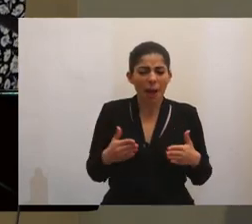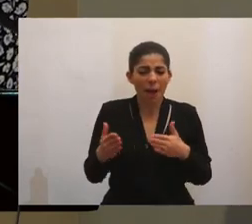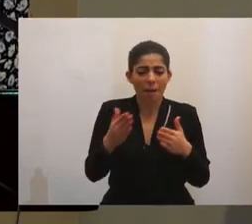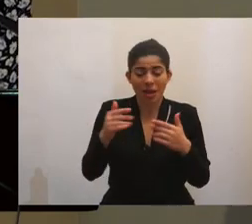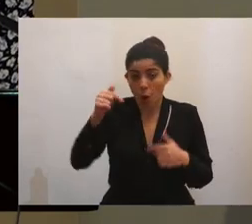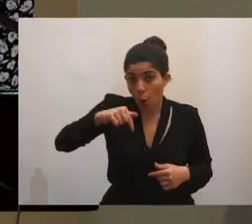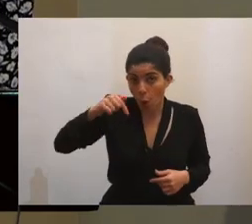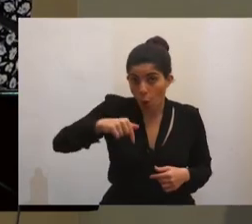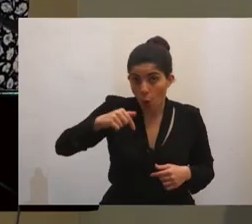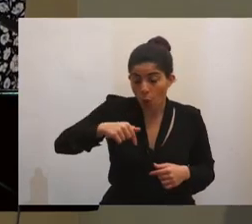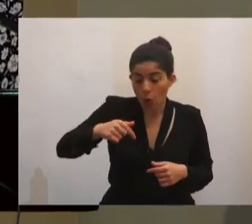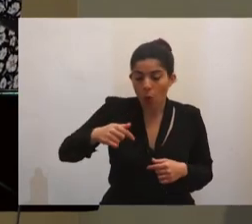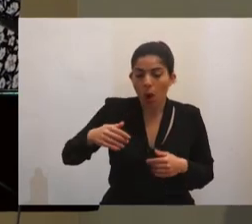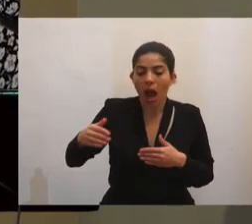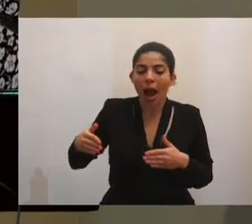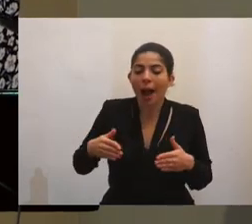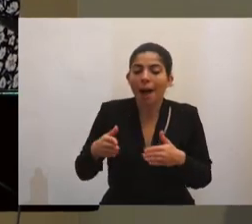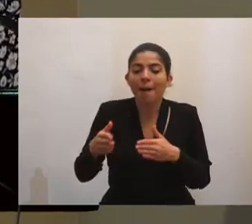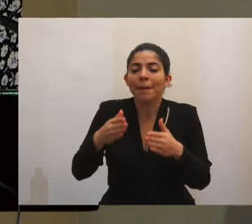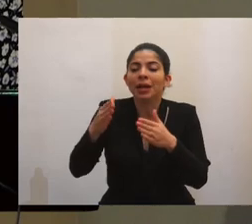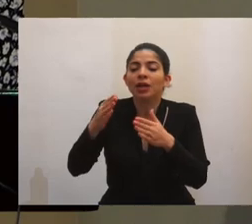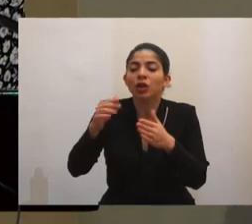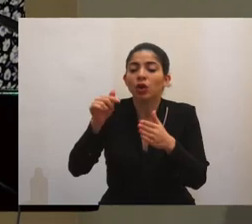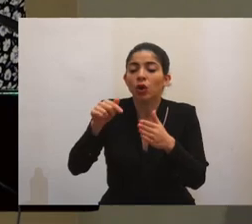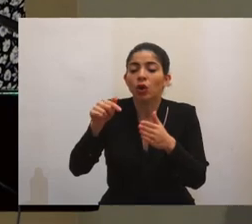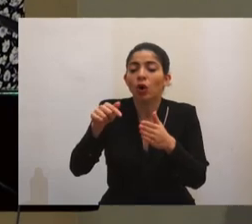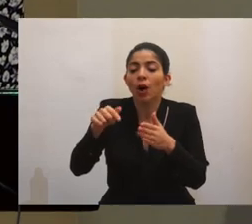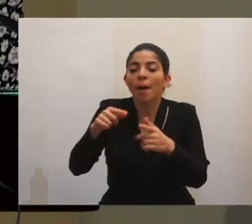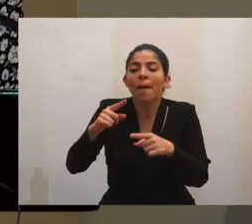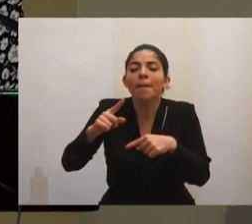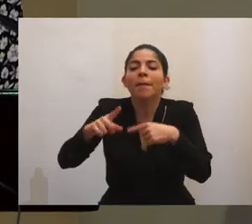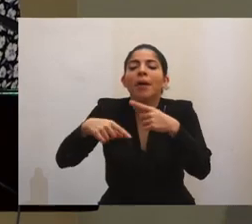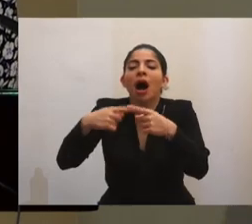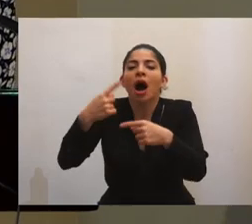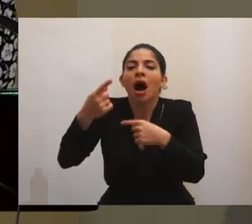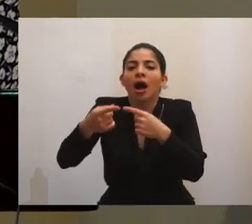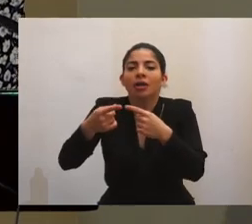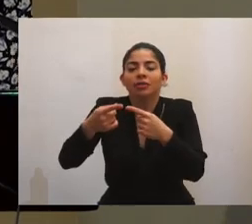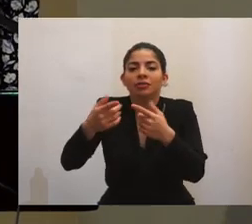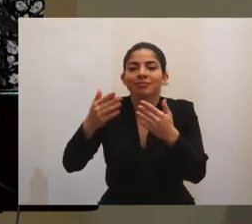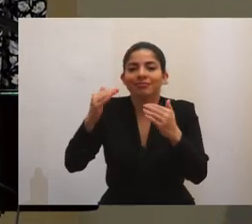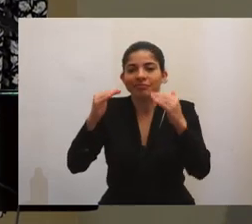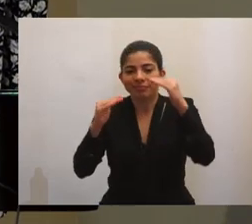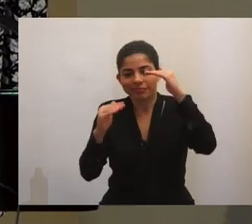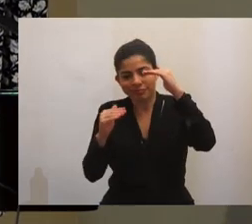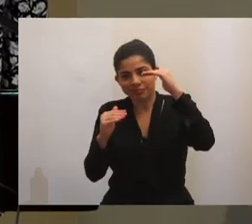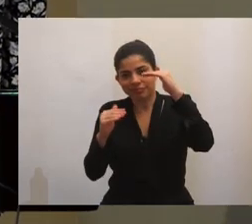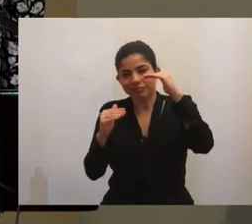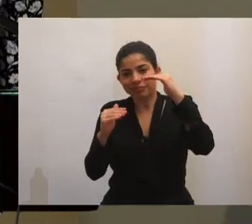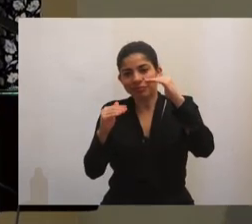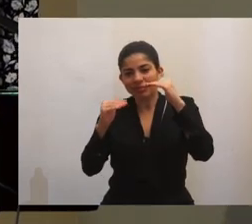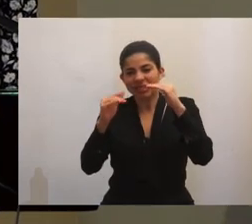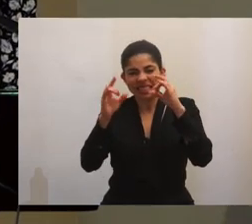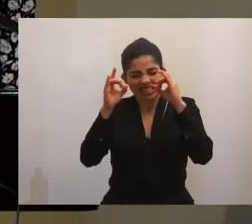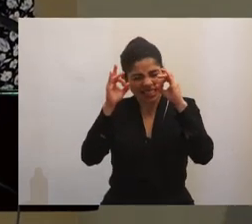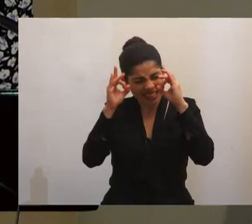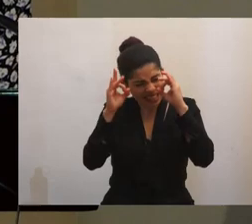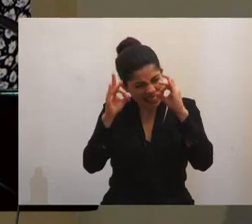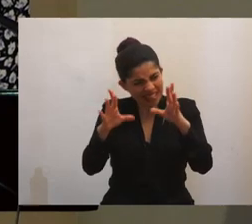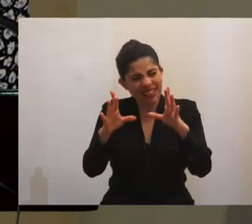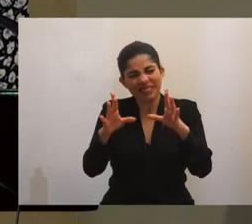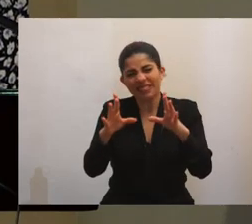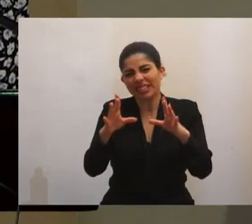hoy en la senda que nos llevará a disminuir esas odiosas